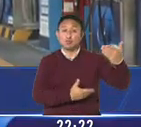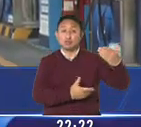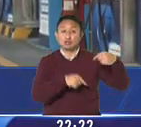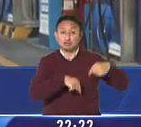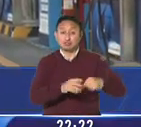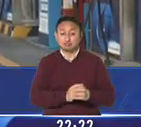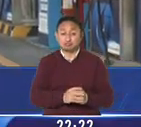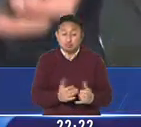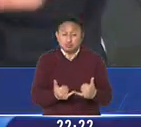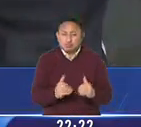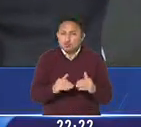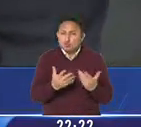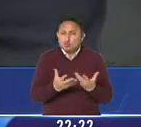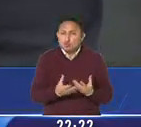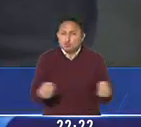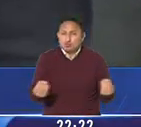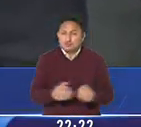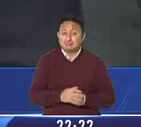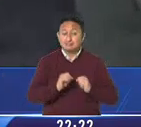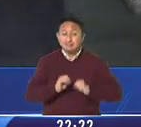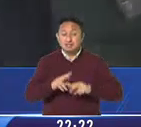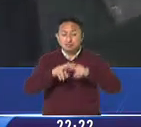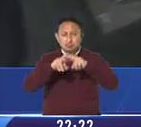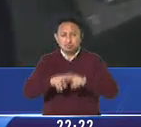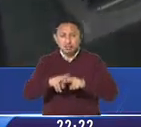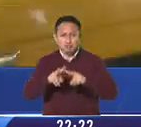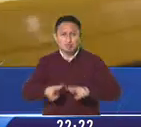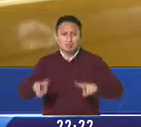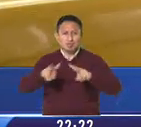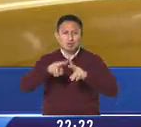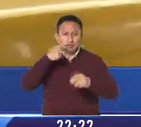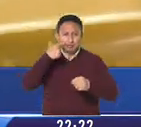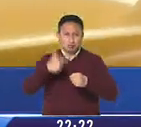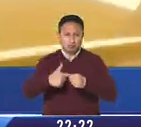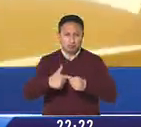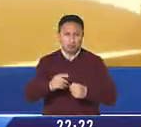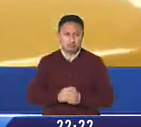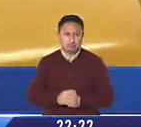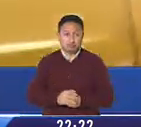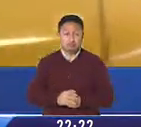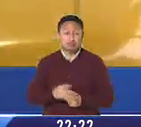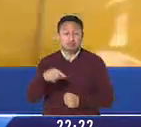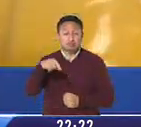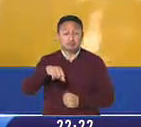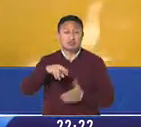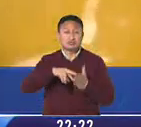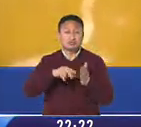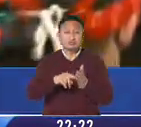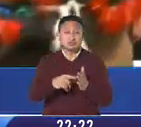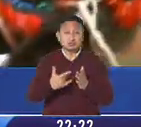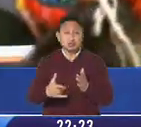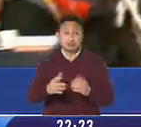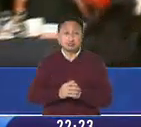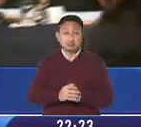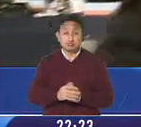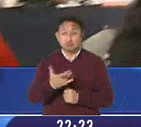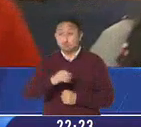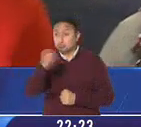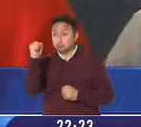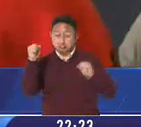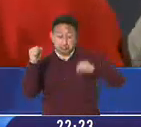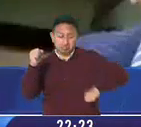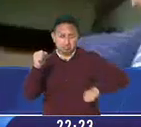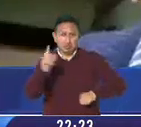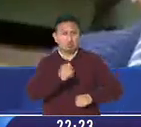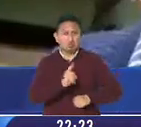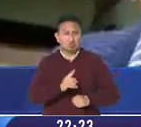como salida en este momento una revisión técnica del precio de los combustibles, sin que esto signifique que hay ganadores y